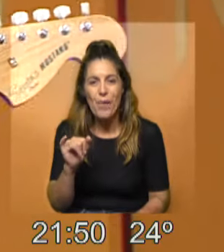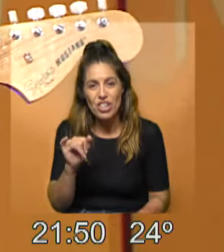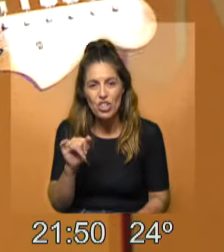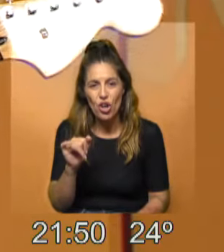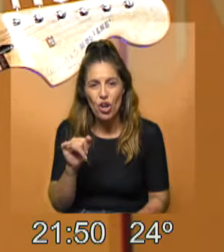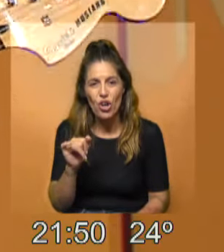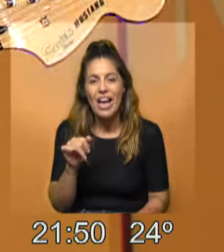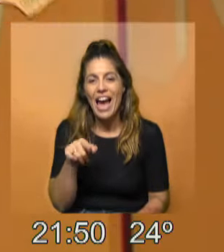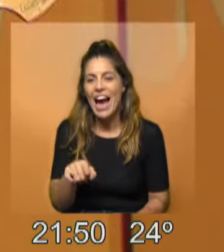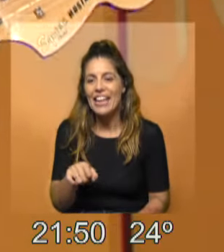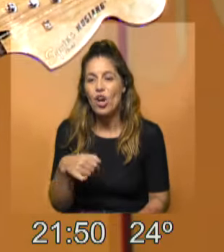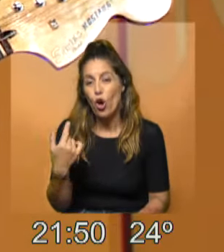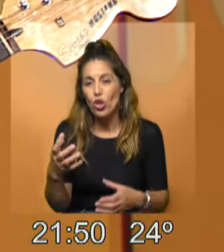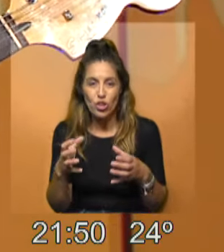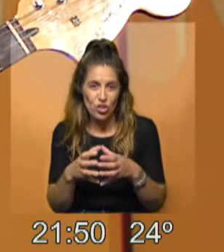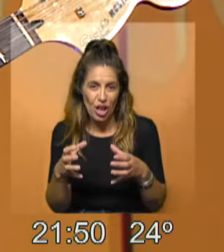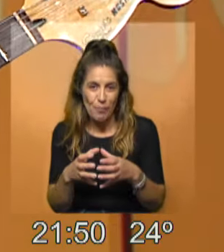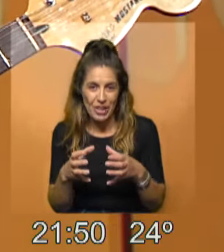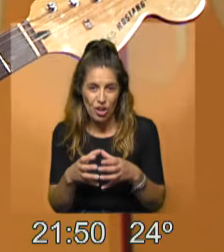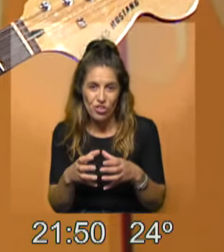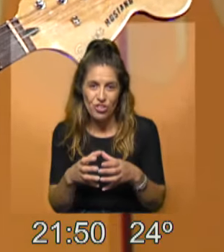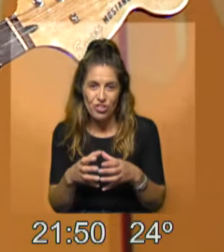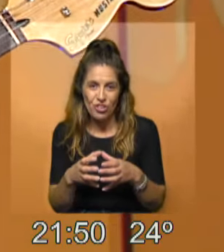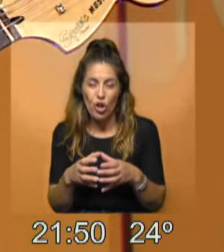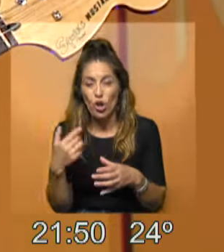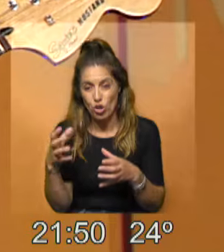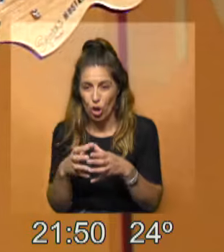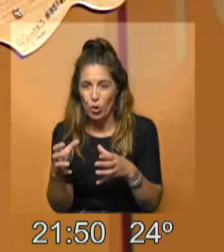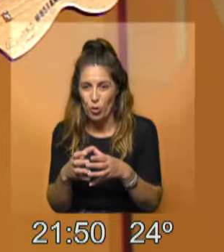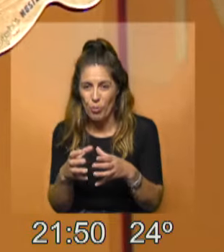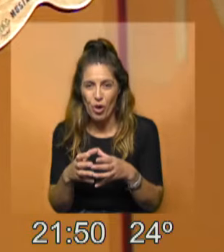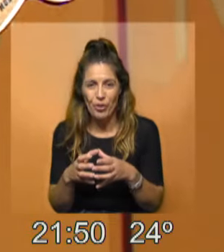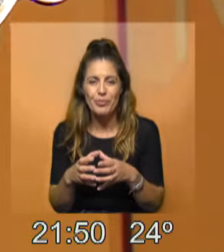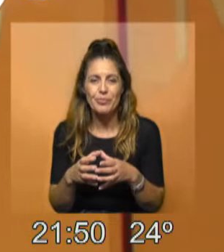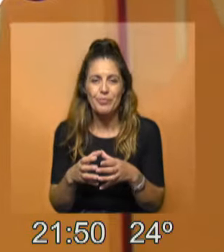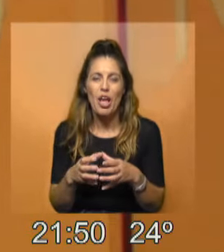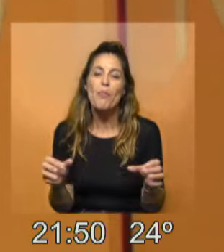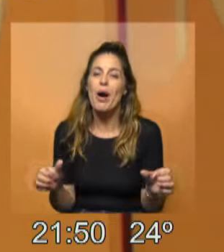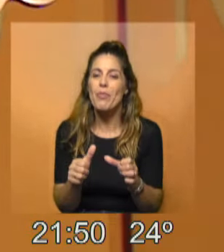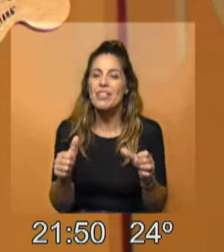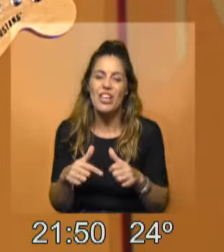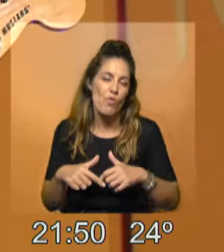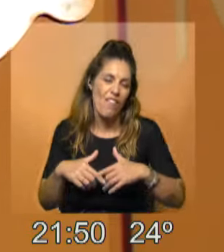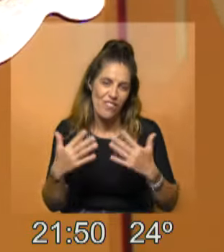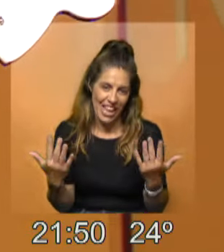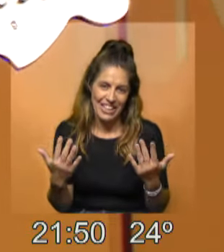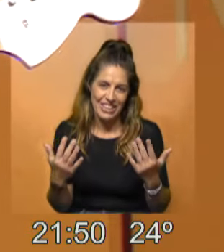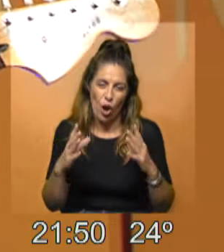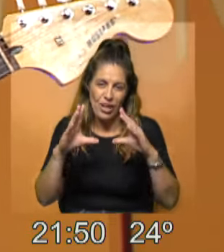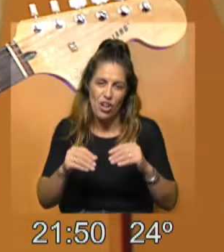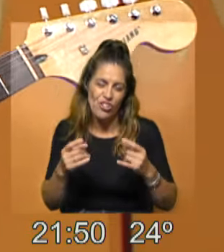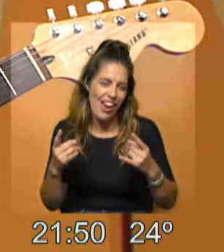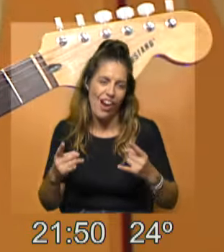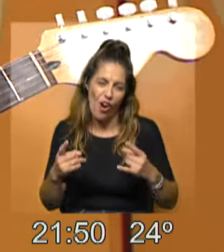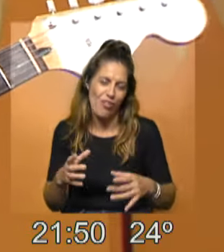Inmigrantes. Vamos a tocarnos con nuestros amigos de Pegar el Grito. Le mandamos un saludo también. Claro que sí. Y vamos a hacer un fiestón, va a ser una noche de rock